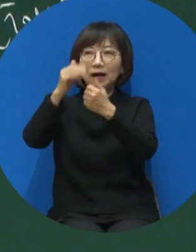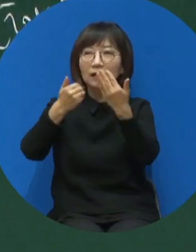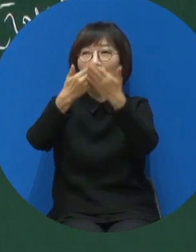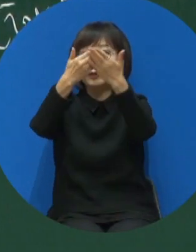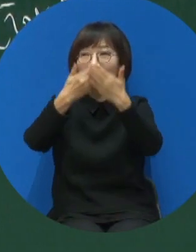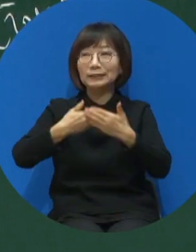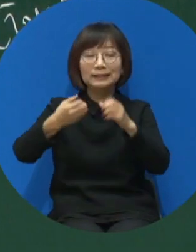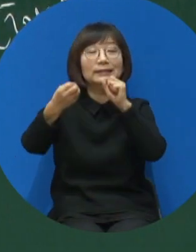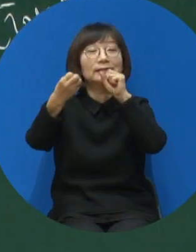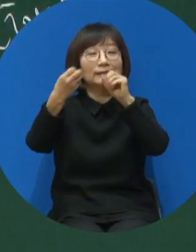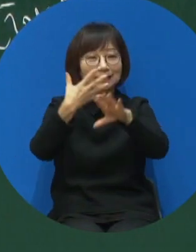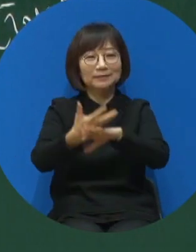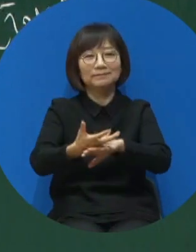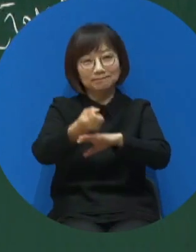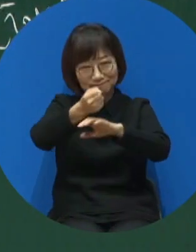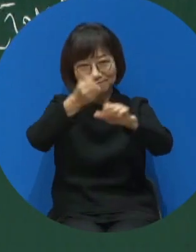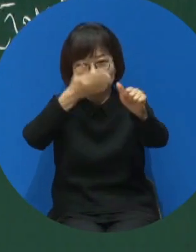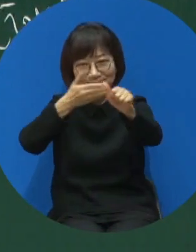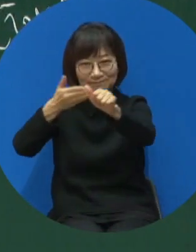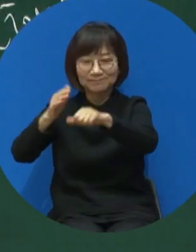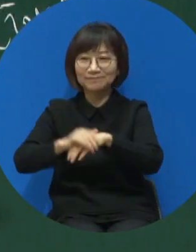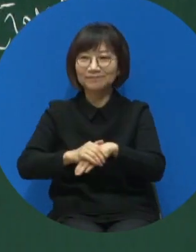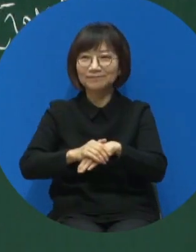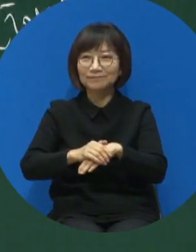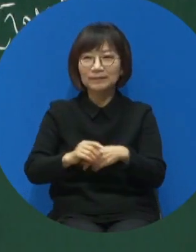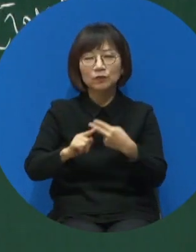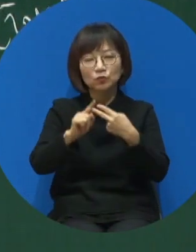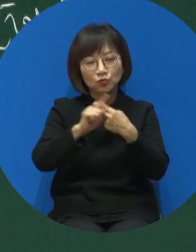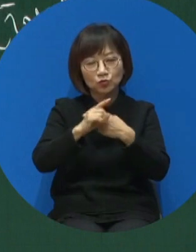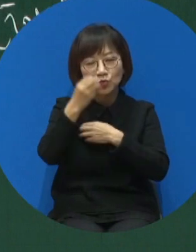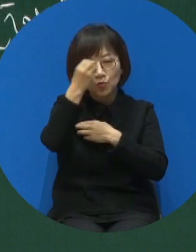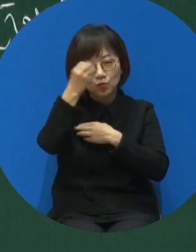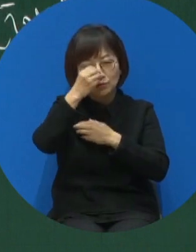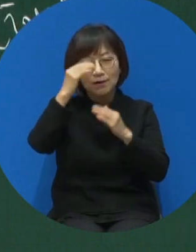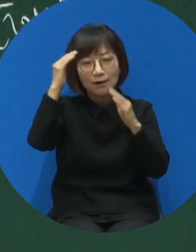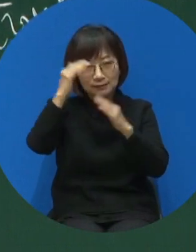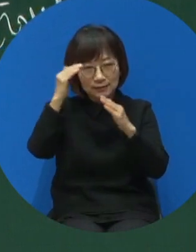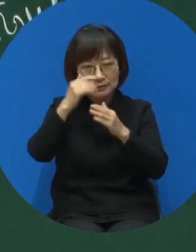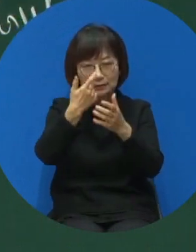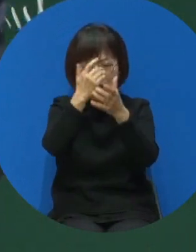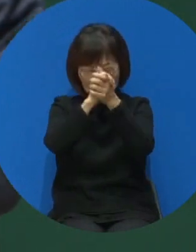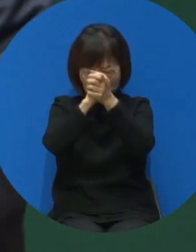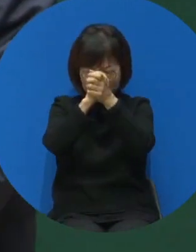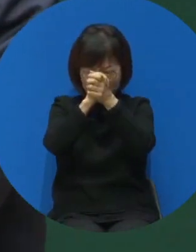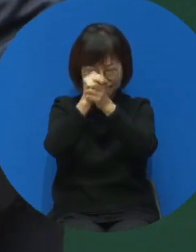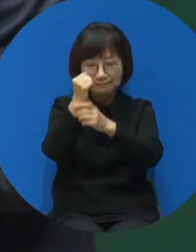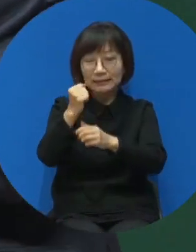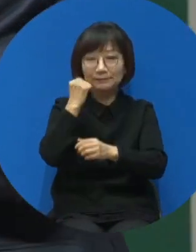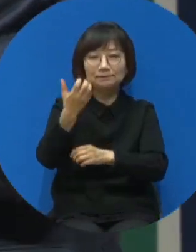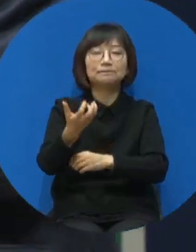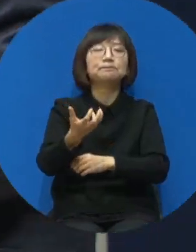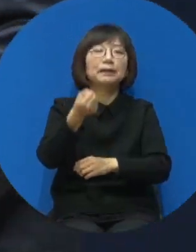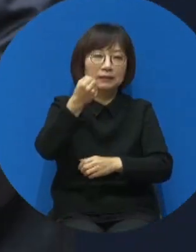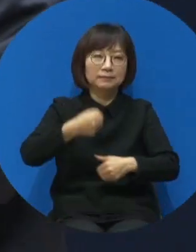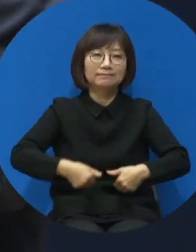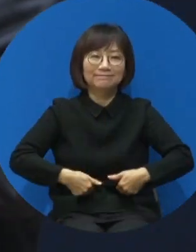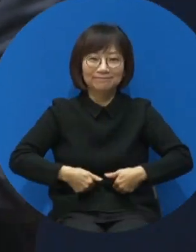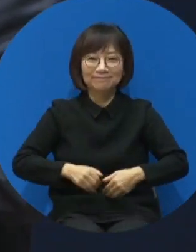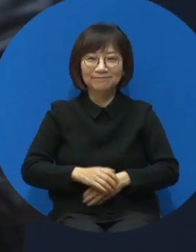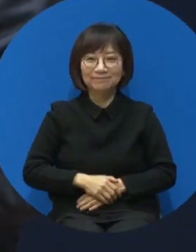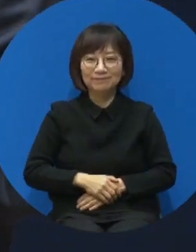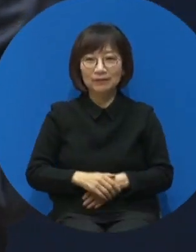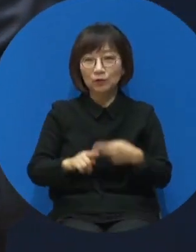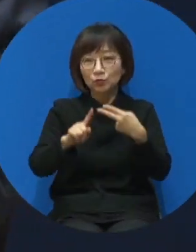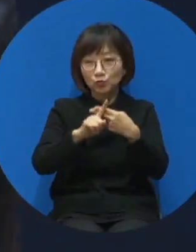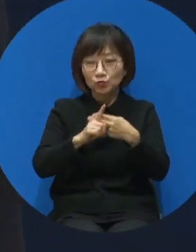obra pero debe de hacer la segunda orden para la vida humana estudiantes de secundaria y bachillerato rápidamente hagas un goteo sonante animales